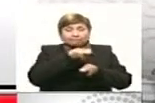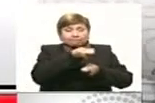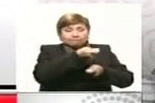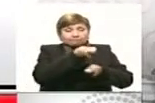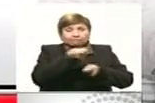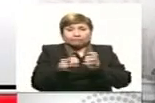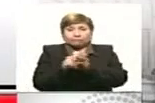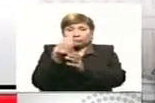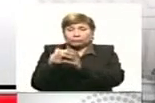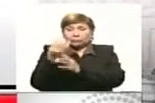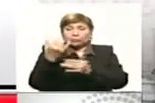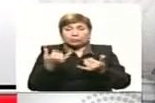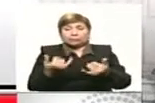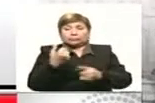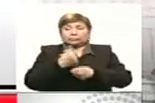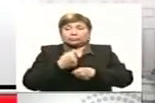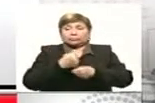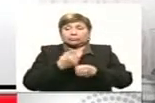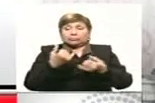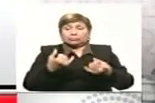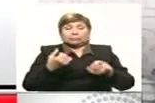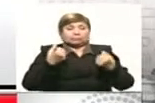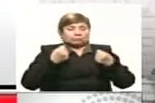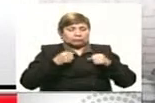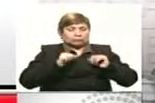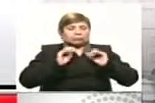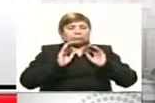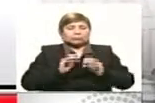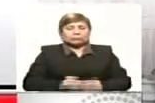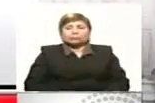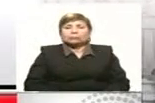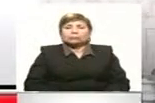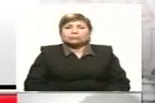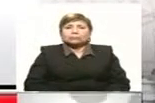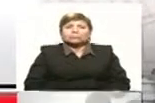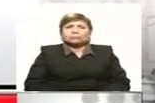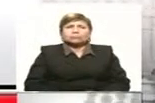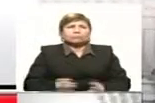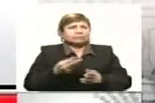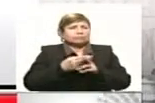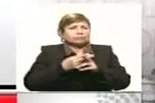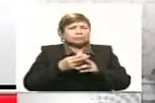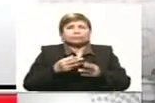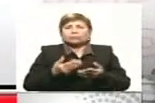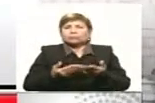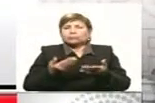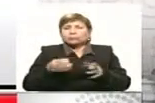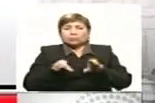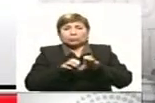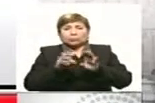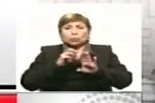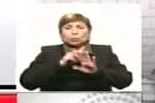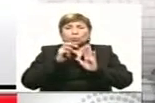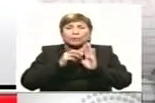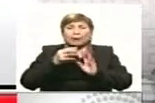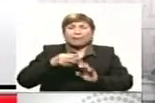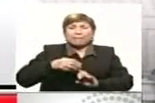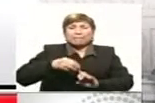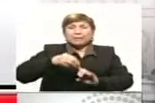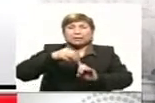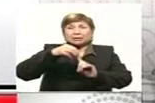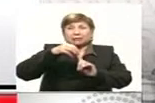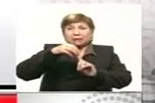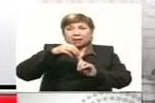que estamos trabajando ahora. Vamos a tratar de sacarlo dentro de breve. Y vamos a hacer un programa especial